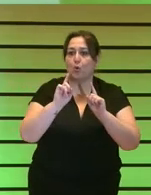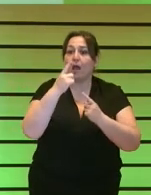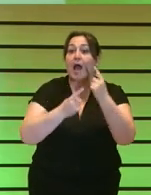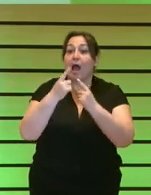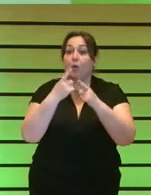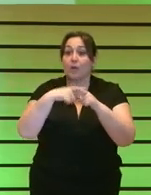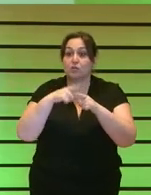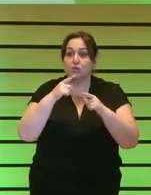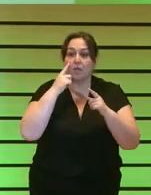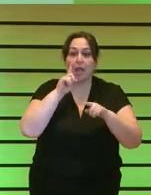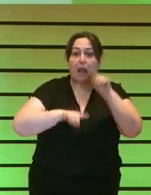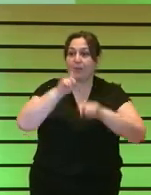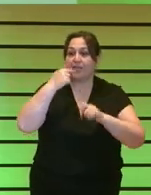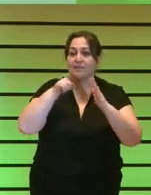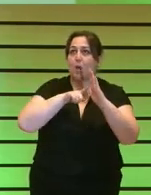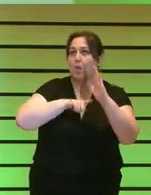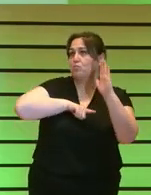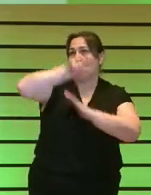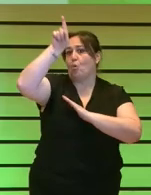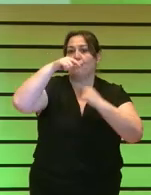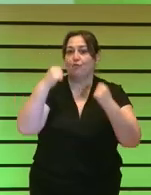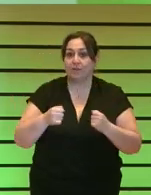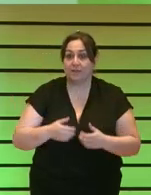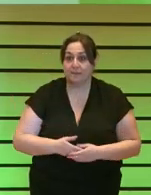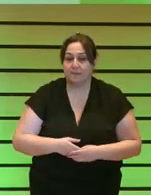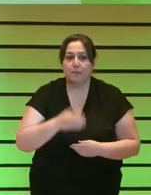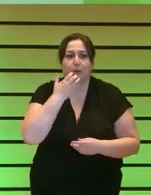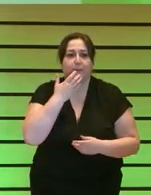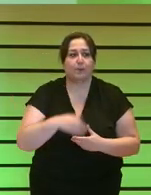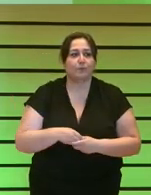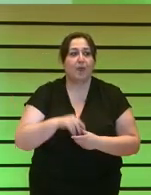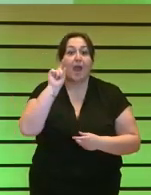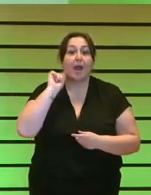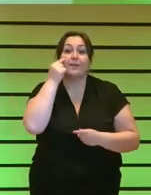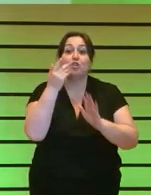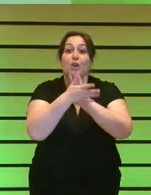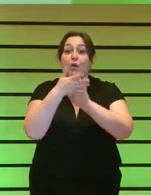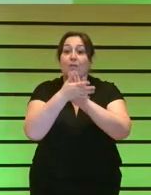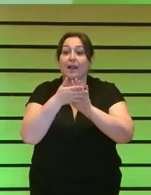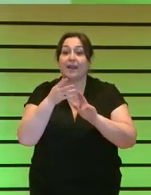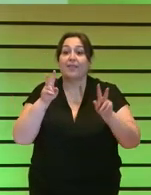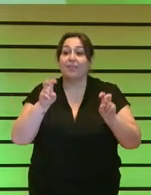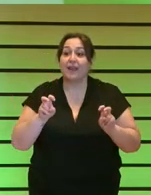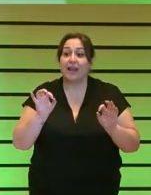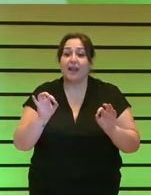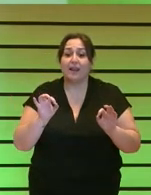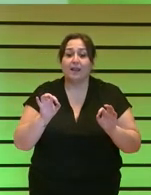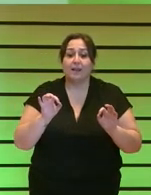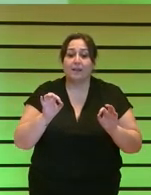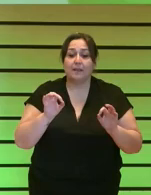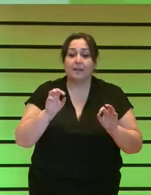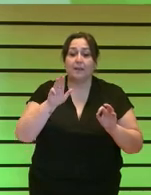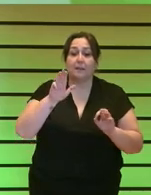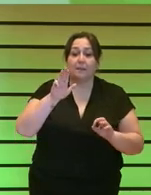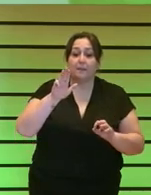que de repente hacen que el crecimiento sea exponencial que se dispare por ejemplo habéis oído hablar todos del permaforos verdad sí o no